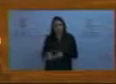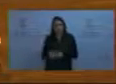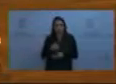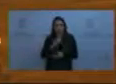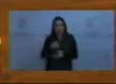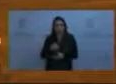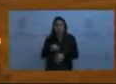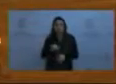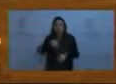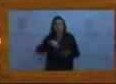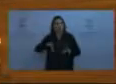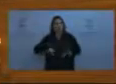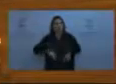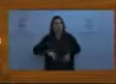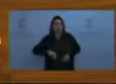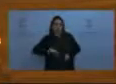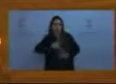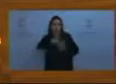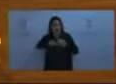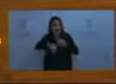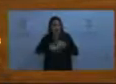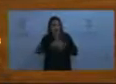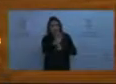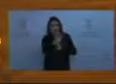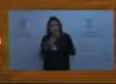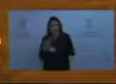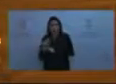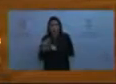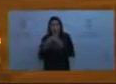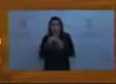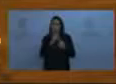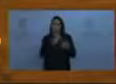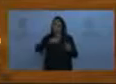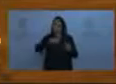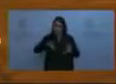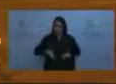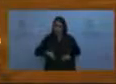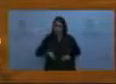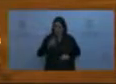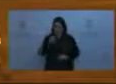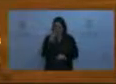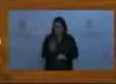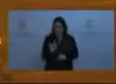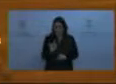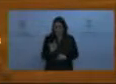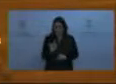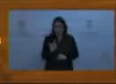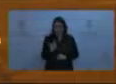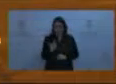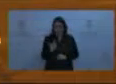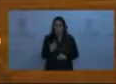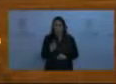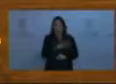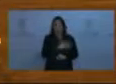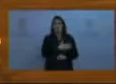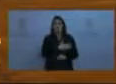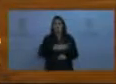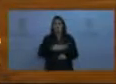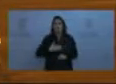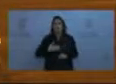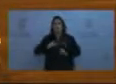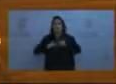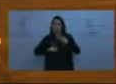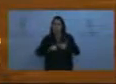sentido, aceptamos las enmiendas que propone el Grupo Foro. No queremos dejar aparte a la